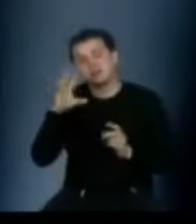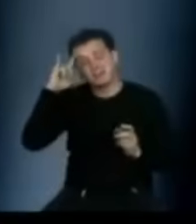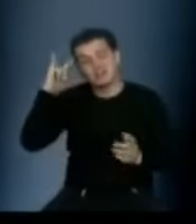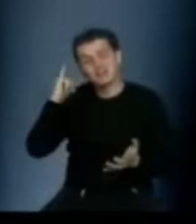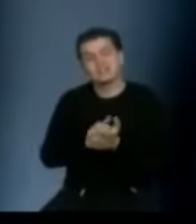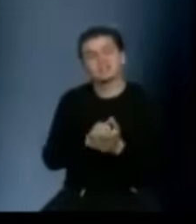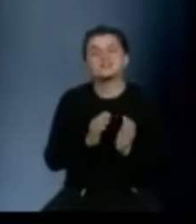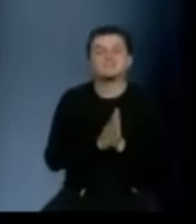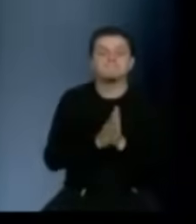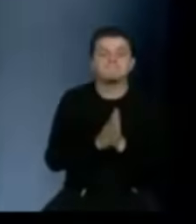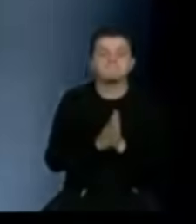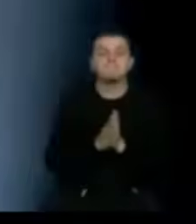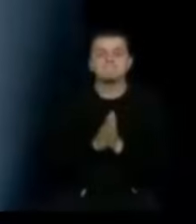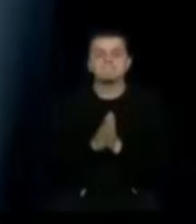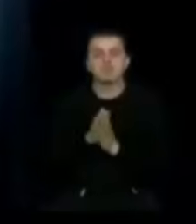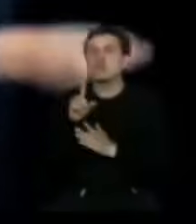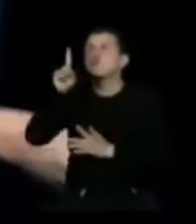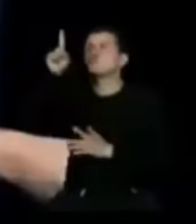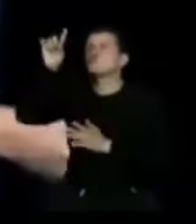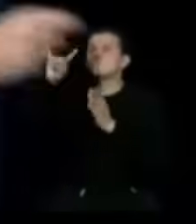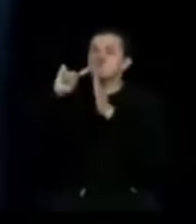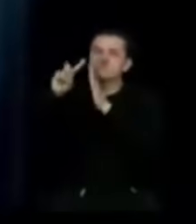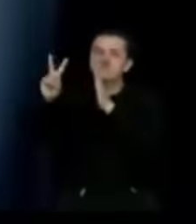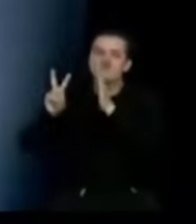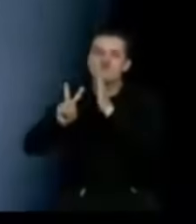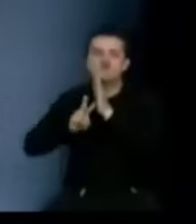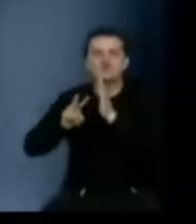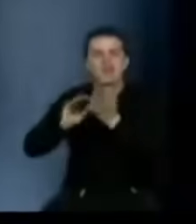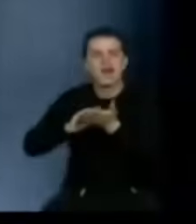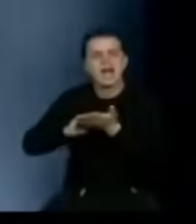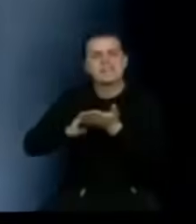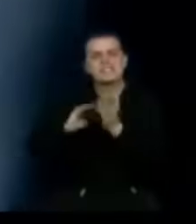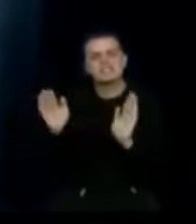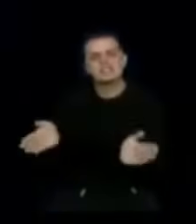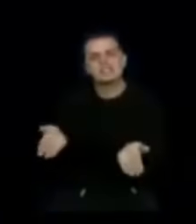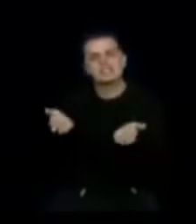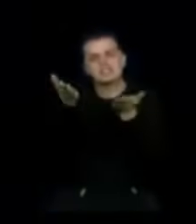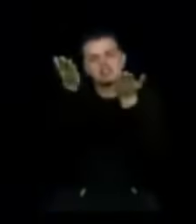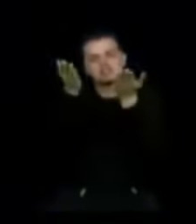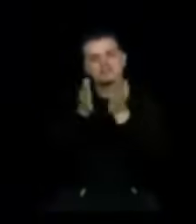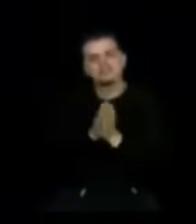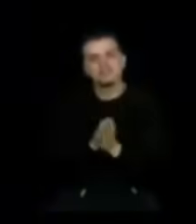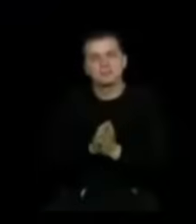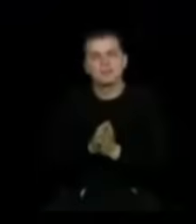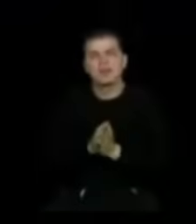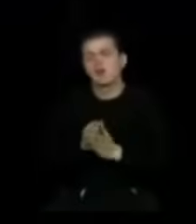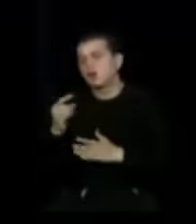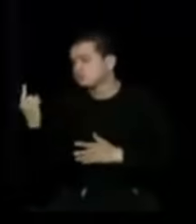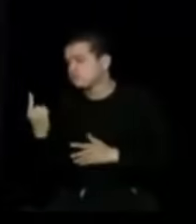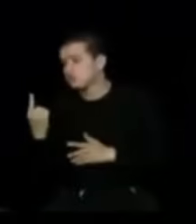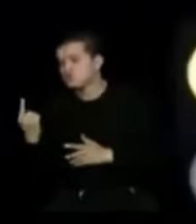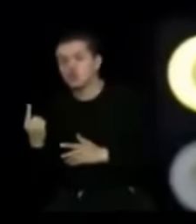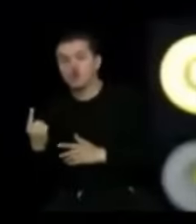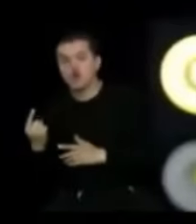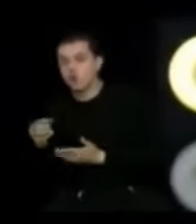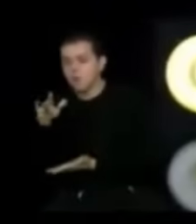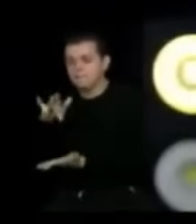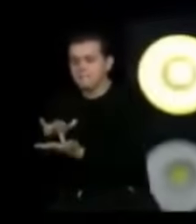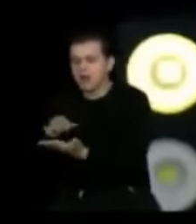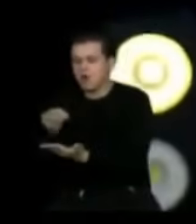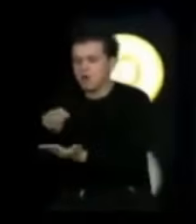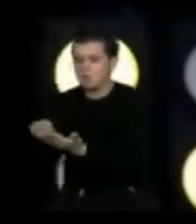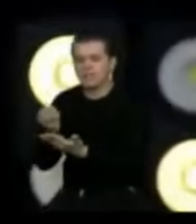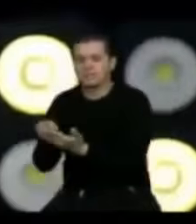que es su voluntad el sanarte. que Él no solamente pagó el precio, sino